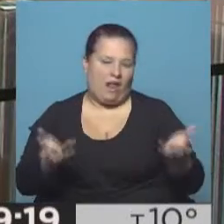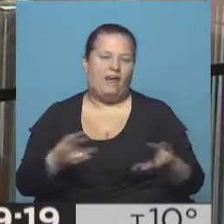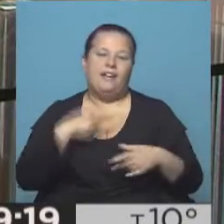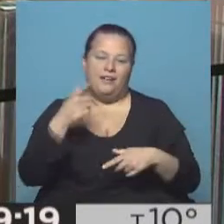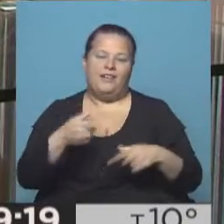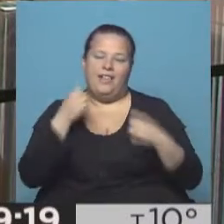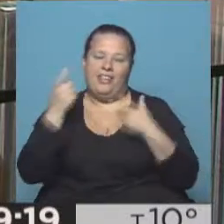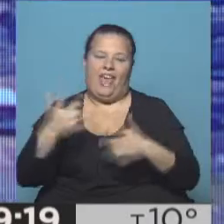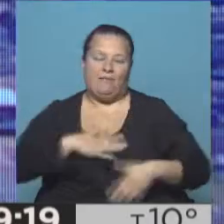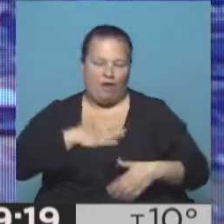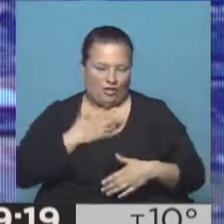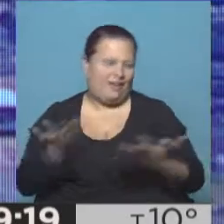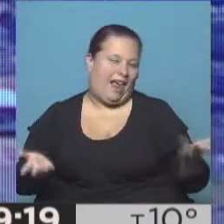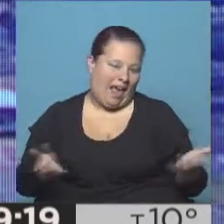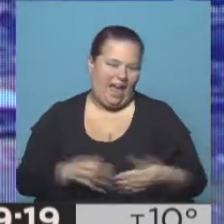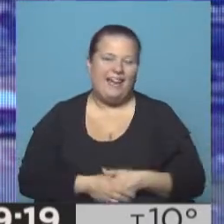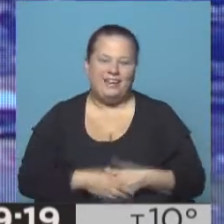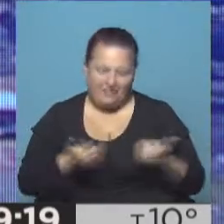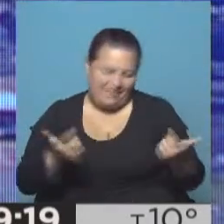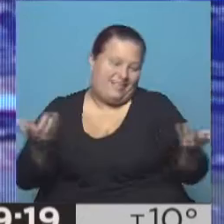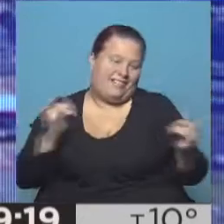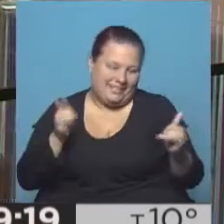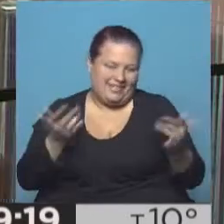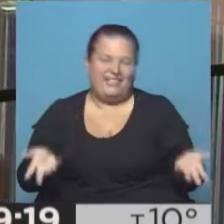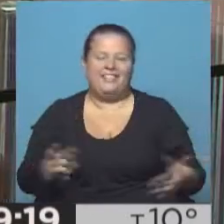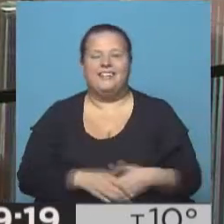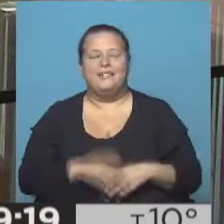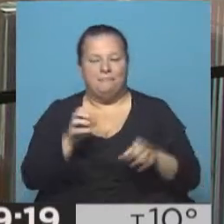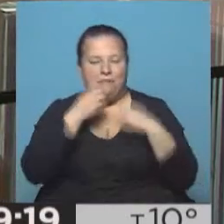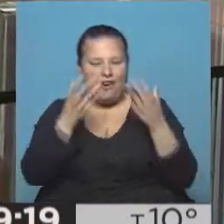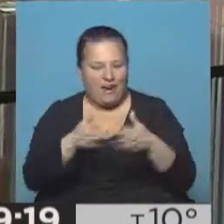la ha puesto muy, muy contenta. Y claro. Bueno, mejor así, claro está, para que se Gracias a apure la ustedes. recuperación. Muchas gracias.